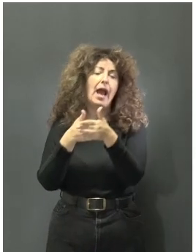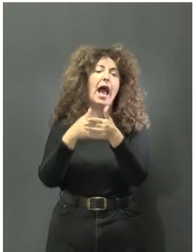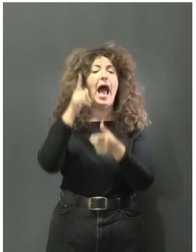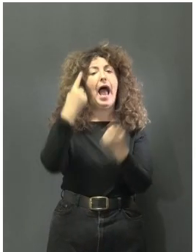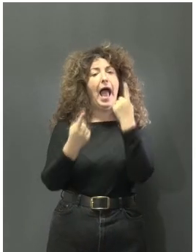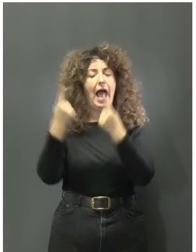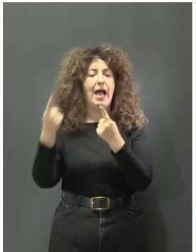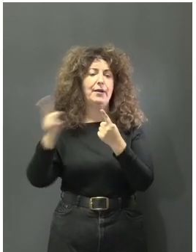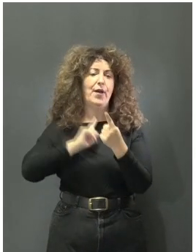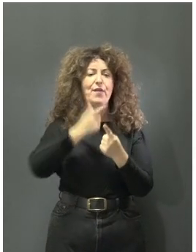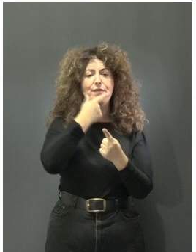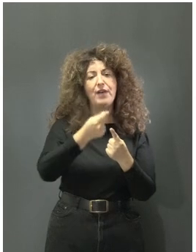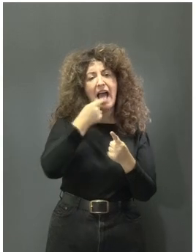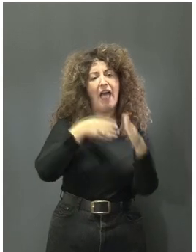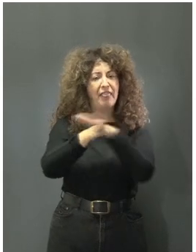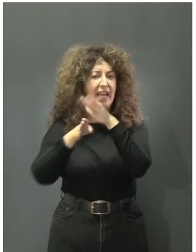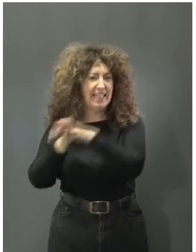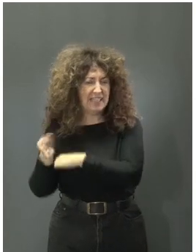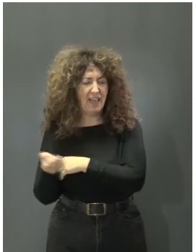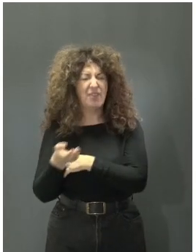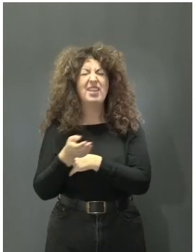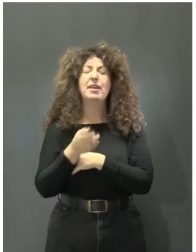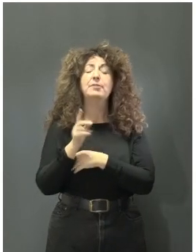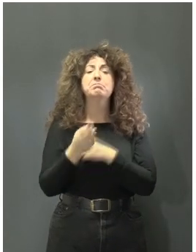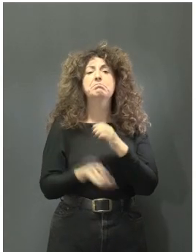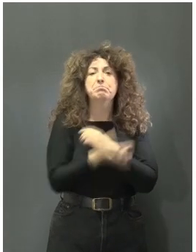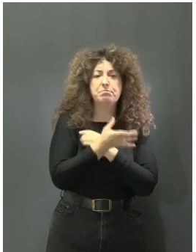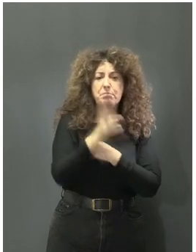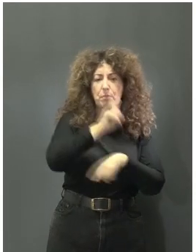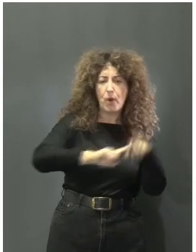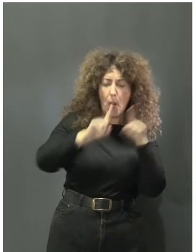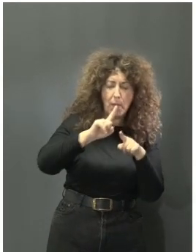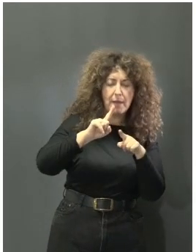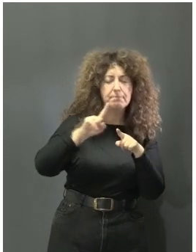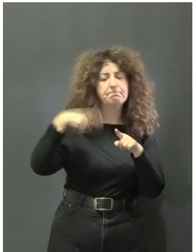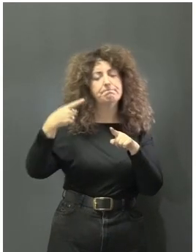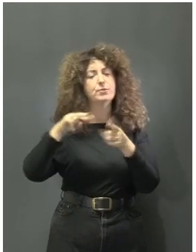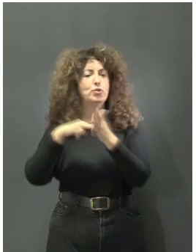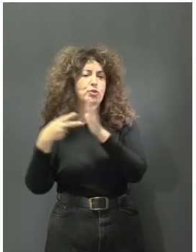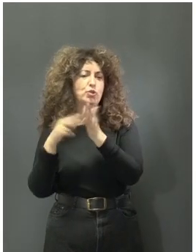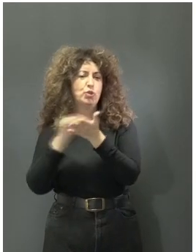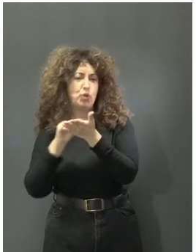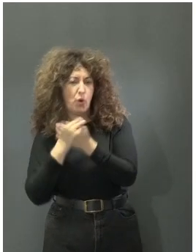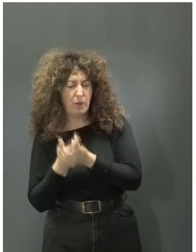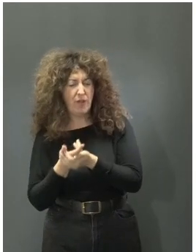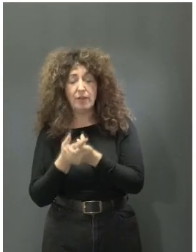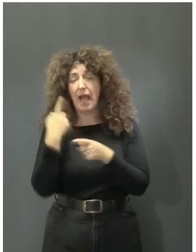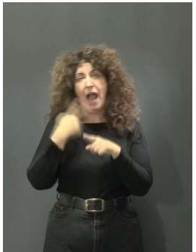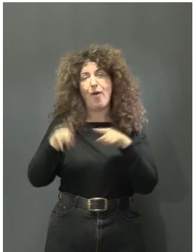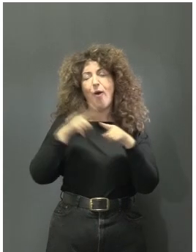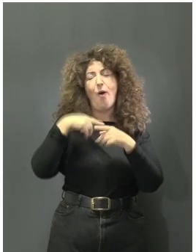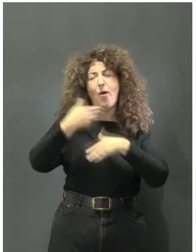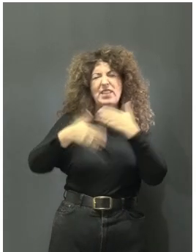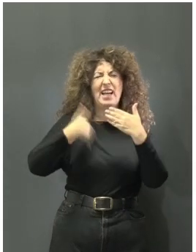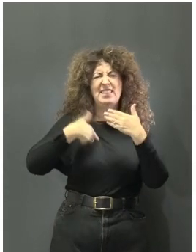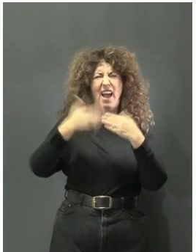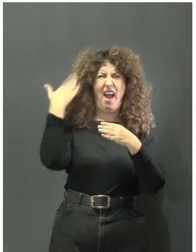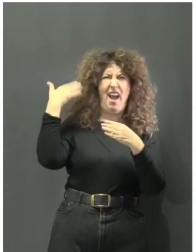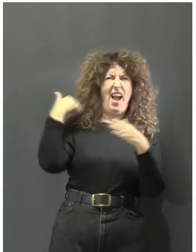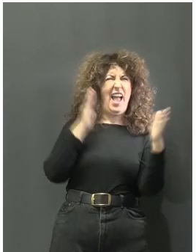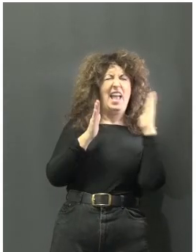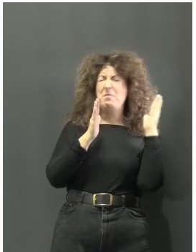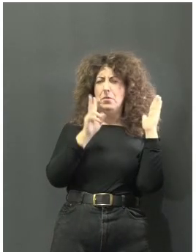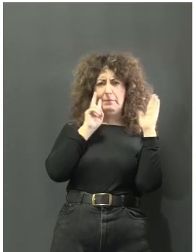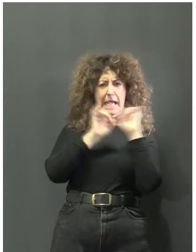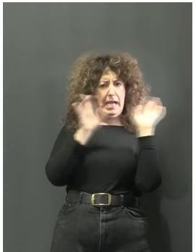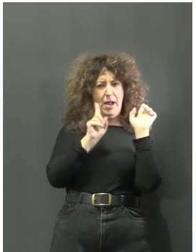encontrado con pequeños problemas que se han ido solventando y que ahora pues ya se da por sentadas ciertas cosas que en su momento no